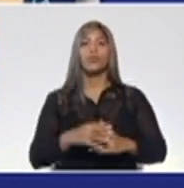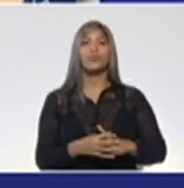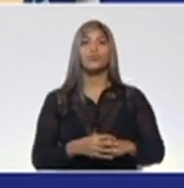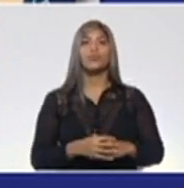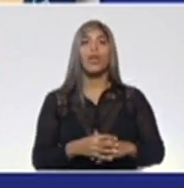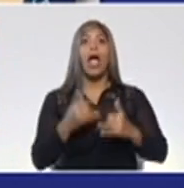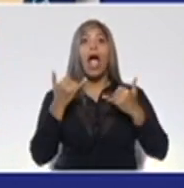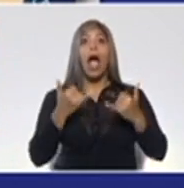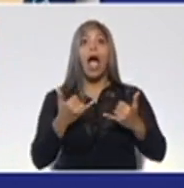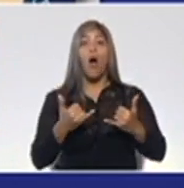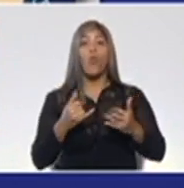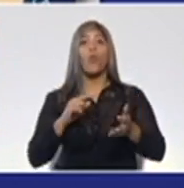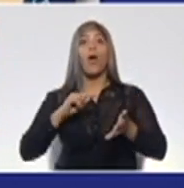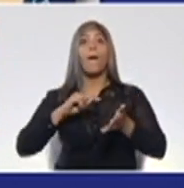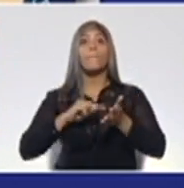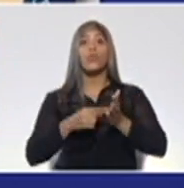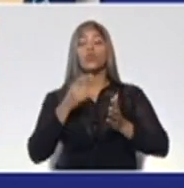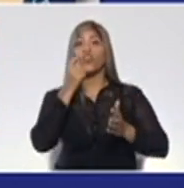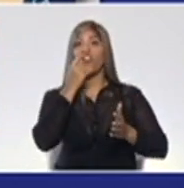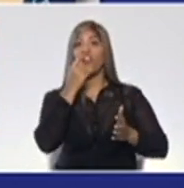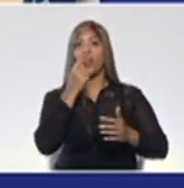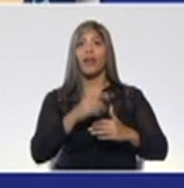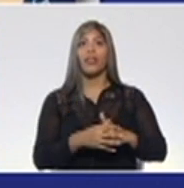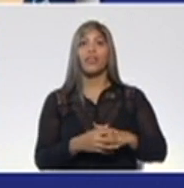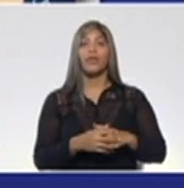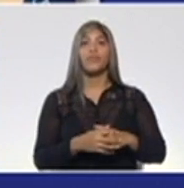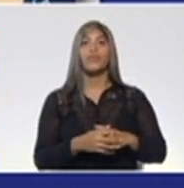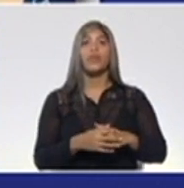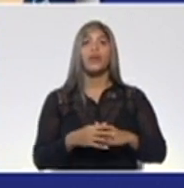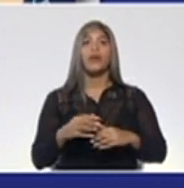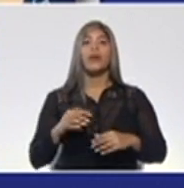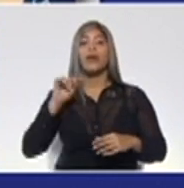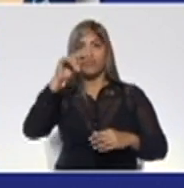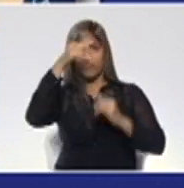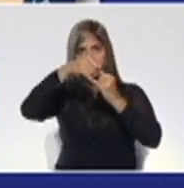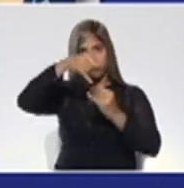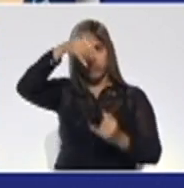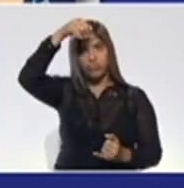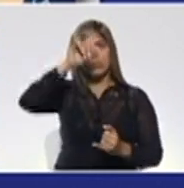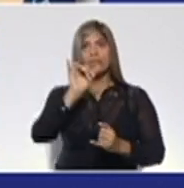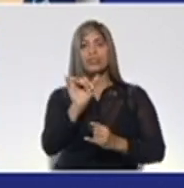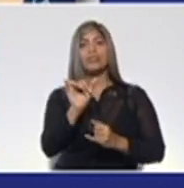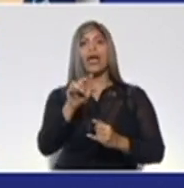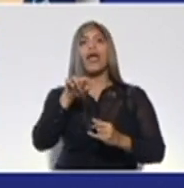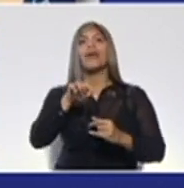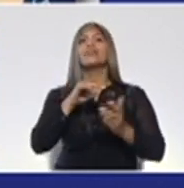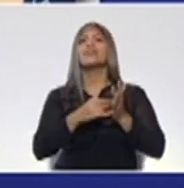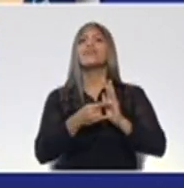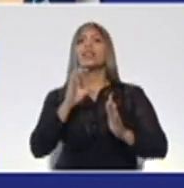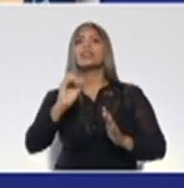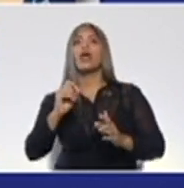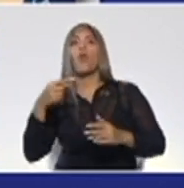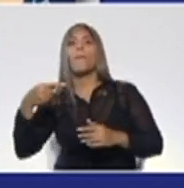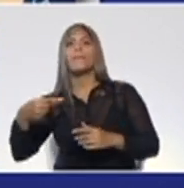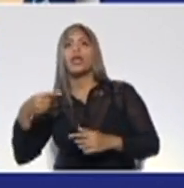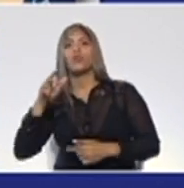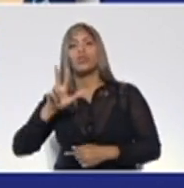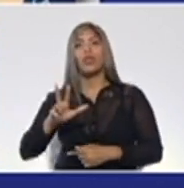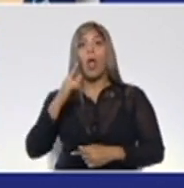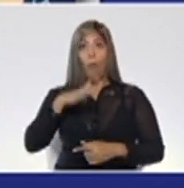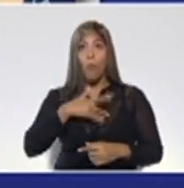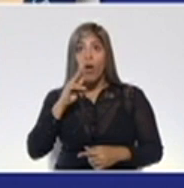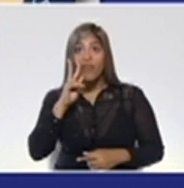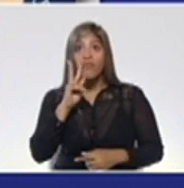Y pasamos al punto verde que está sobre el eje Y y sus coordenadas son 0, menos 3. Como podemos